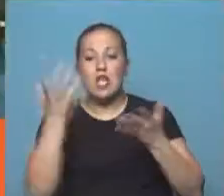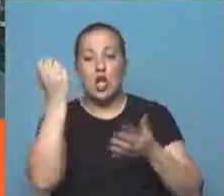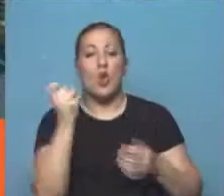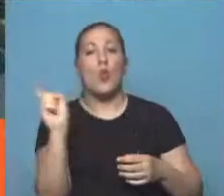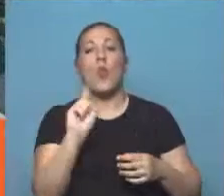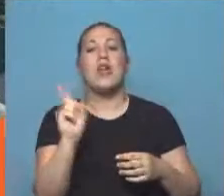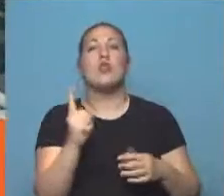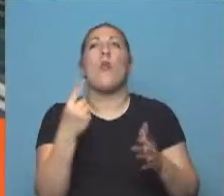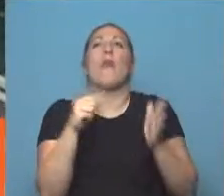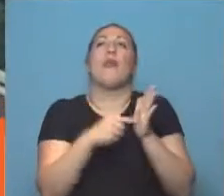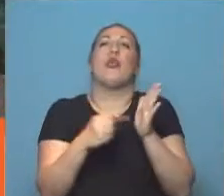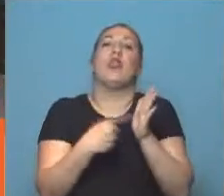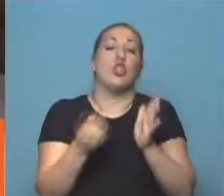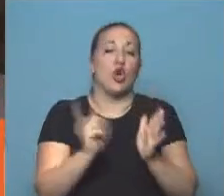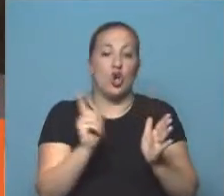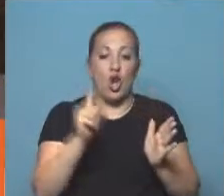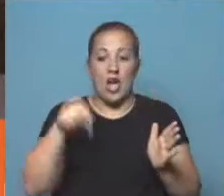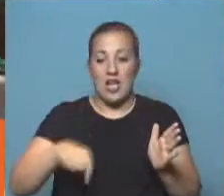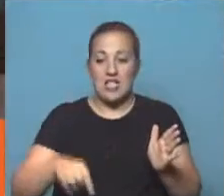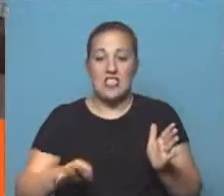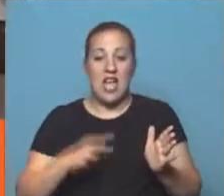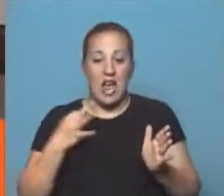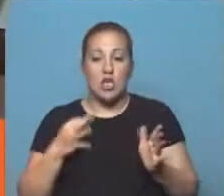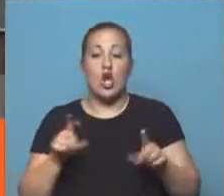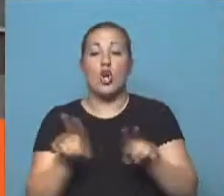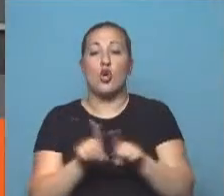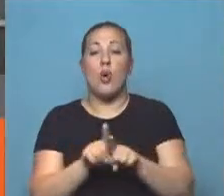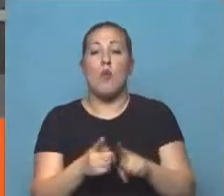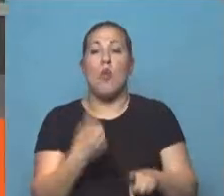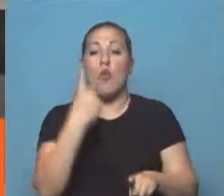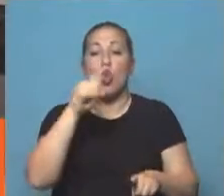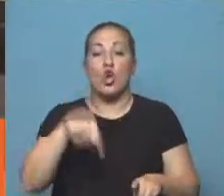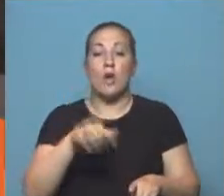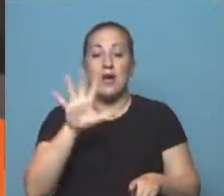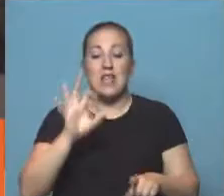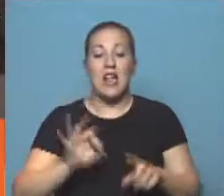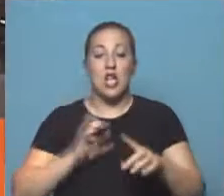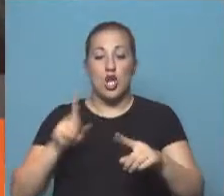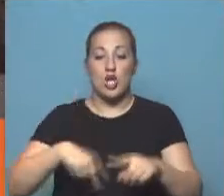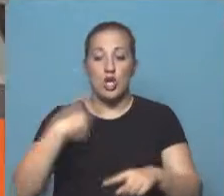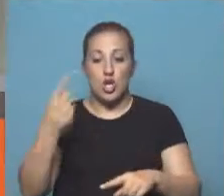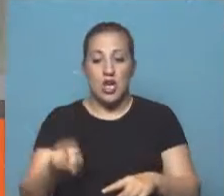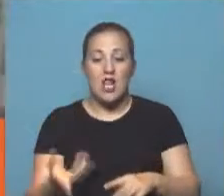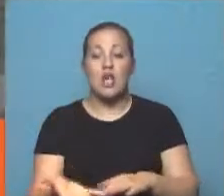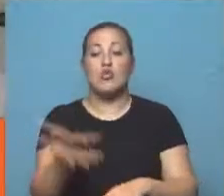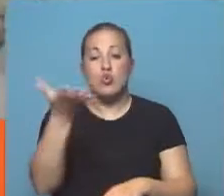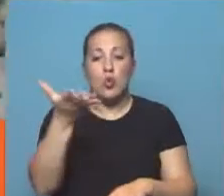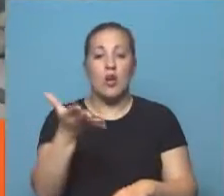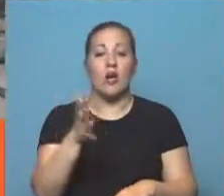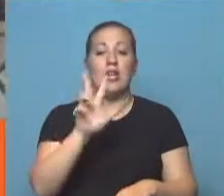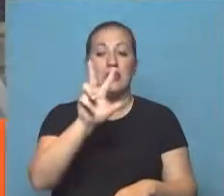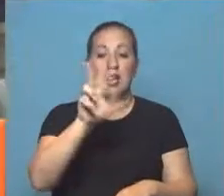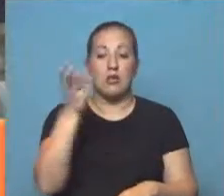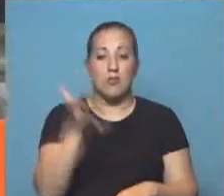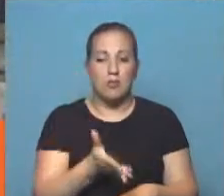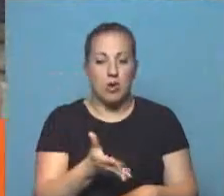crecer algún puntito. De hecho, este año se entiende como un decrecimiento de 1,5 y el año que viene de base se está creciendo la expectativa del